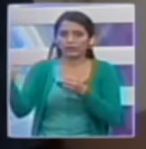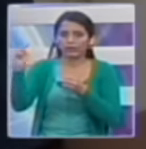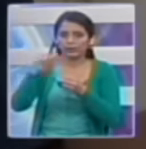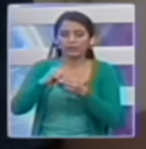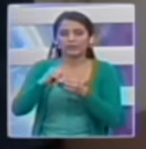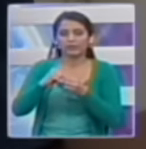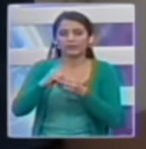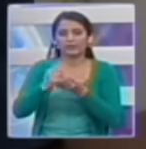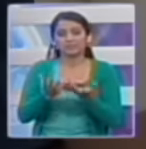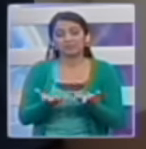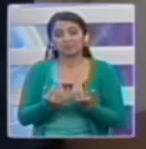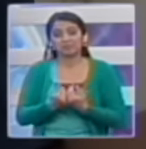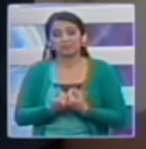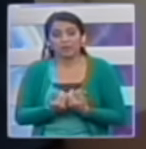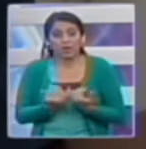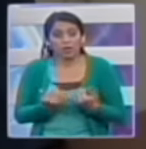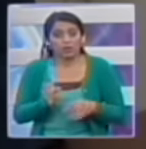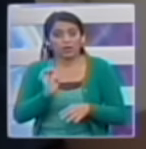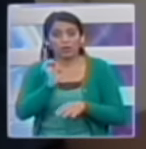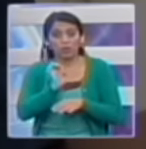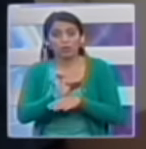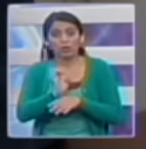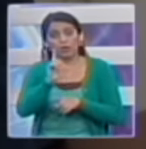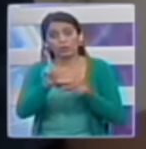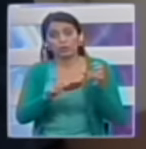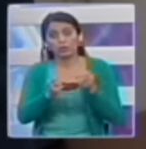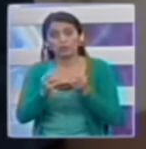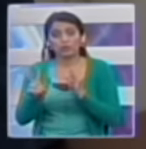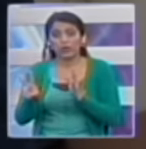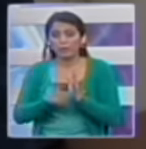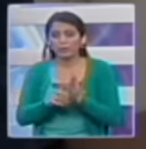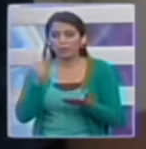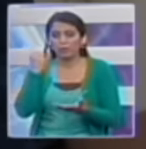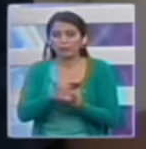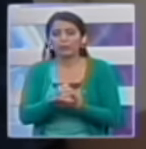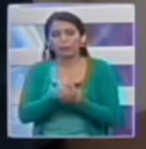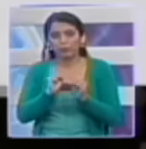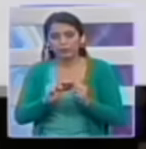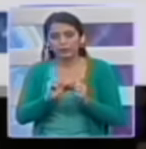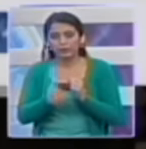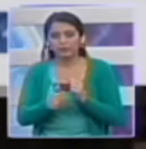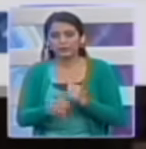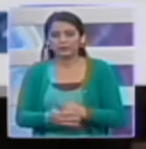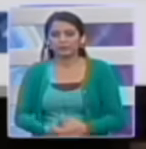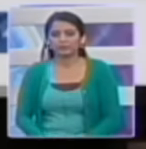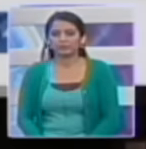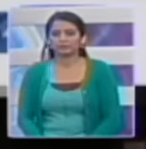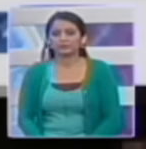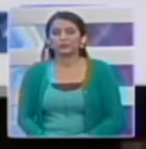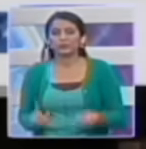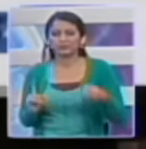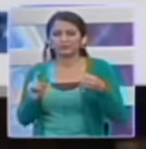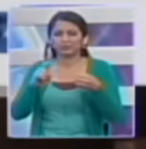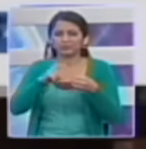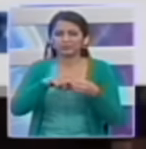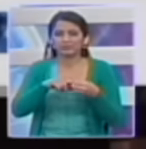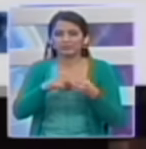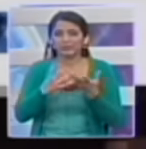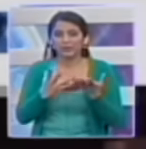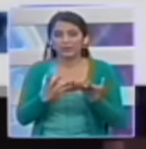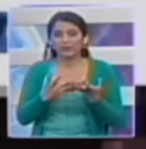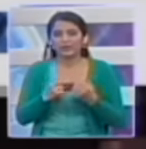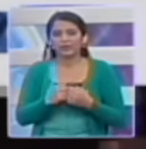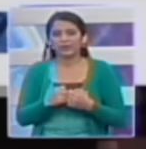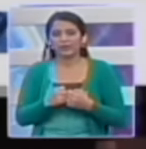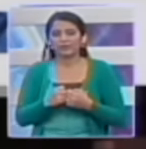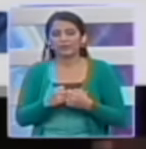que Estados Unidos, que es un país soberano, por supuesto, decide hacerlo eso. El trámite para participar de esta lotería de visas